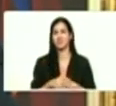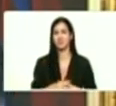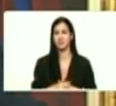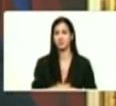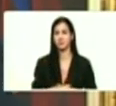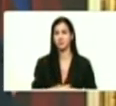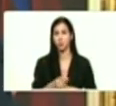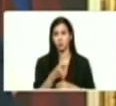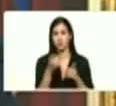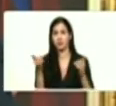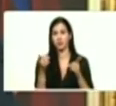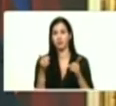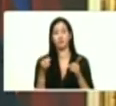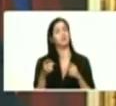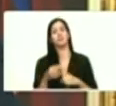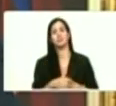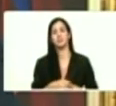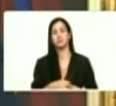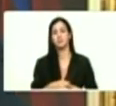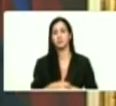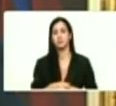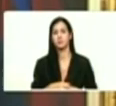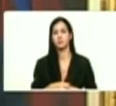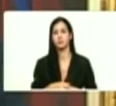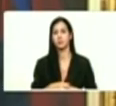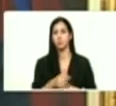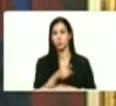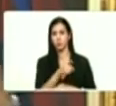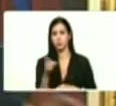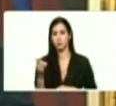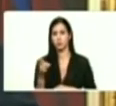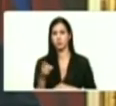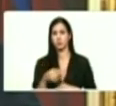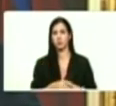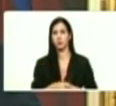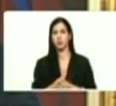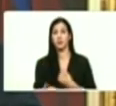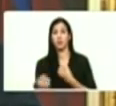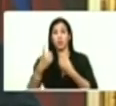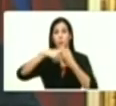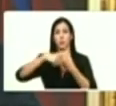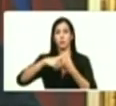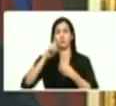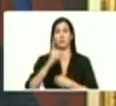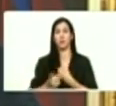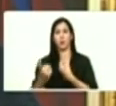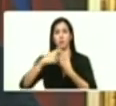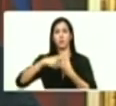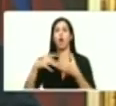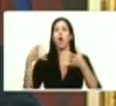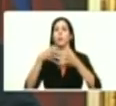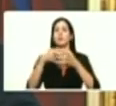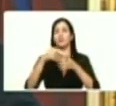ustedes ustedes deben incorporarse con comités de trabajo